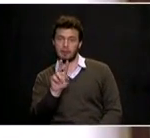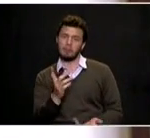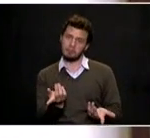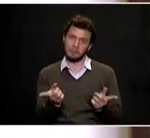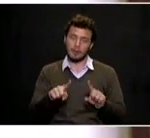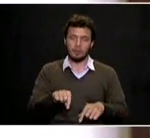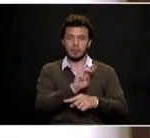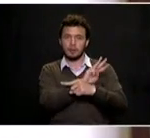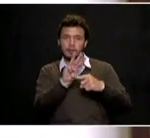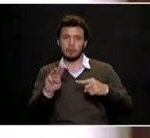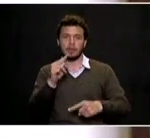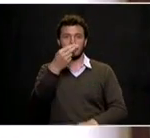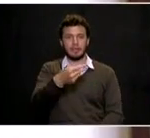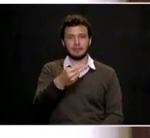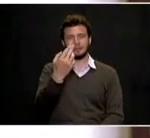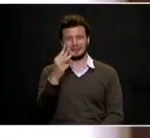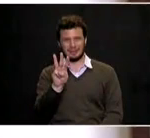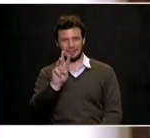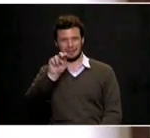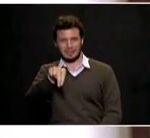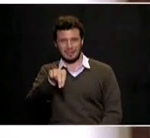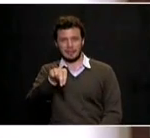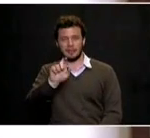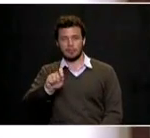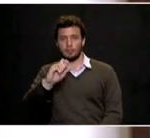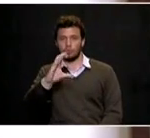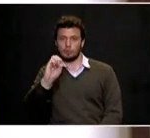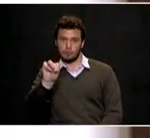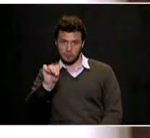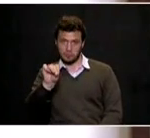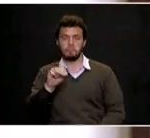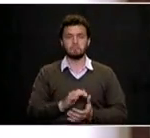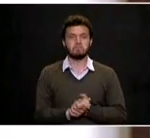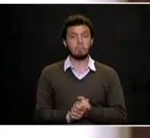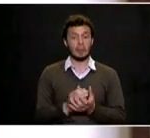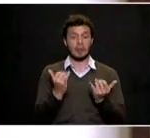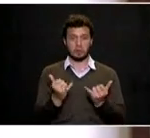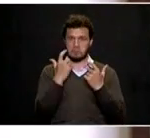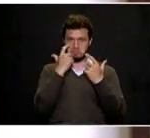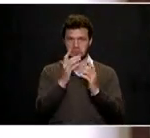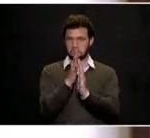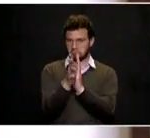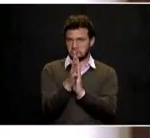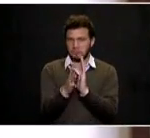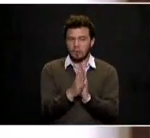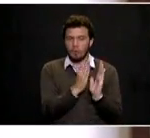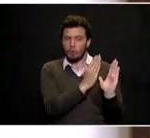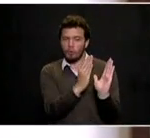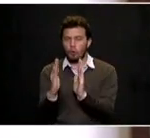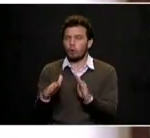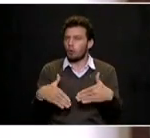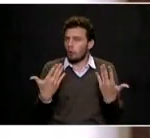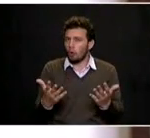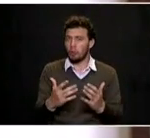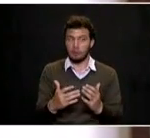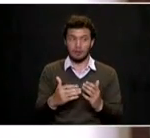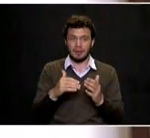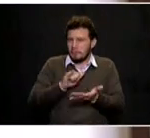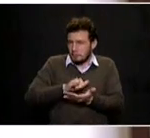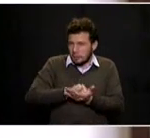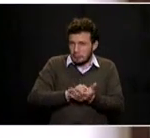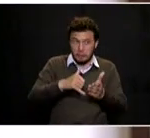h 13 ene puntocom vamos a reiterar el esquema el esquema es el mismo que tuvimos en la primera parte